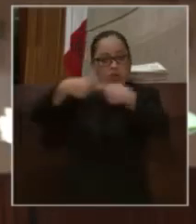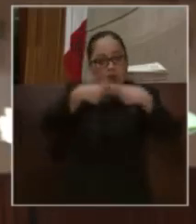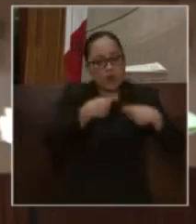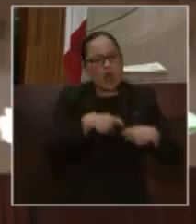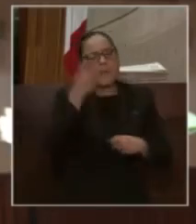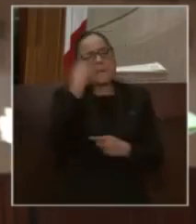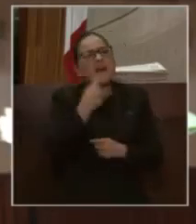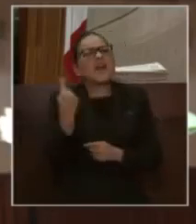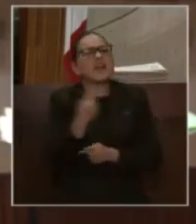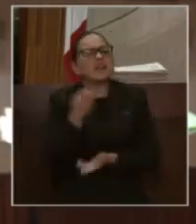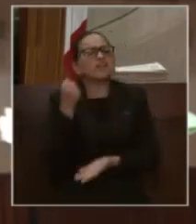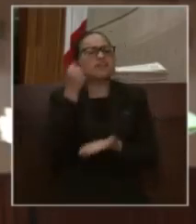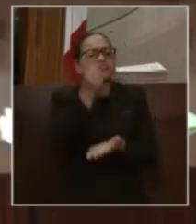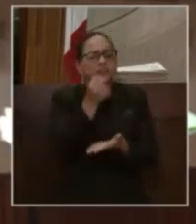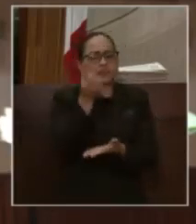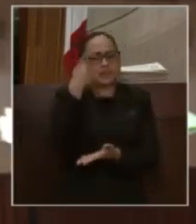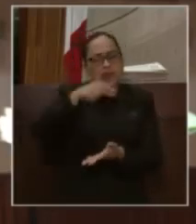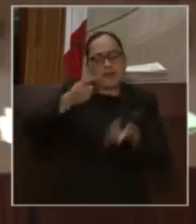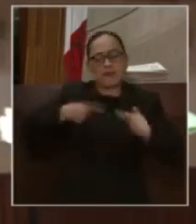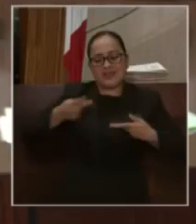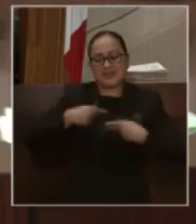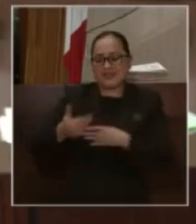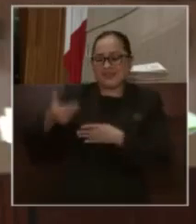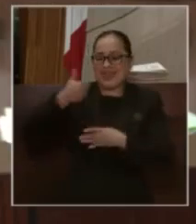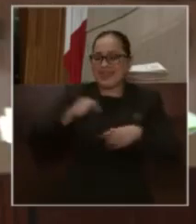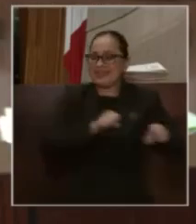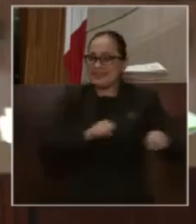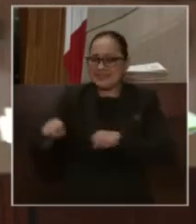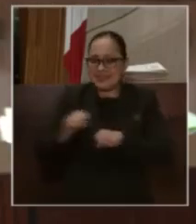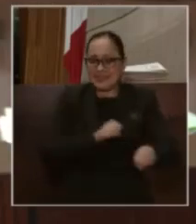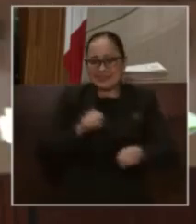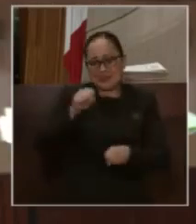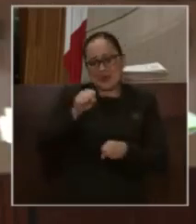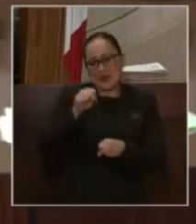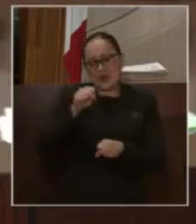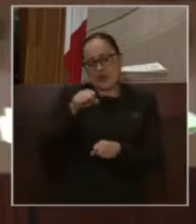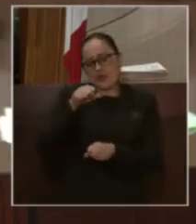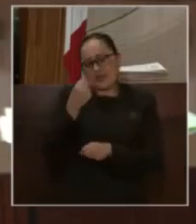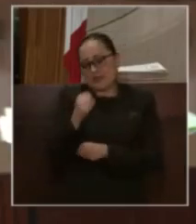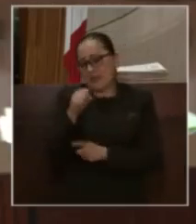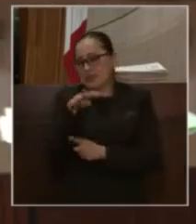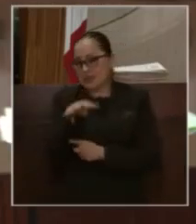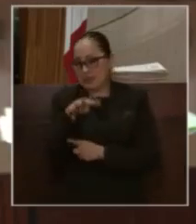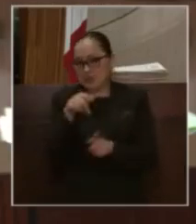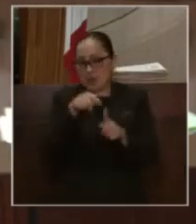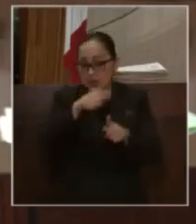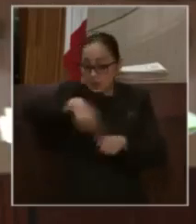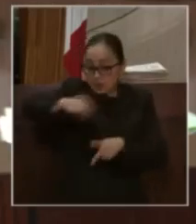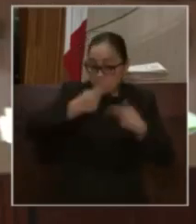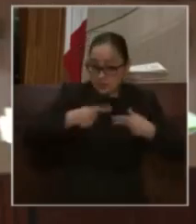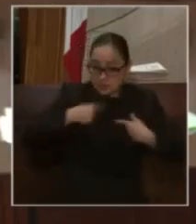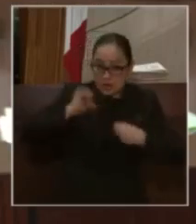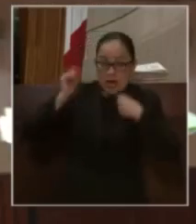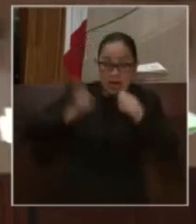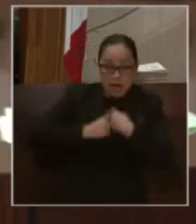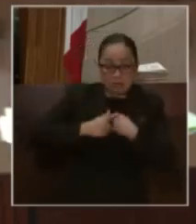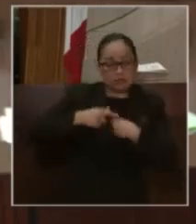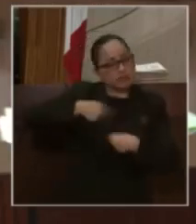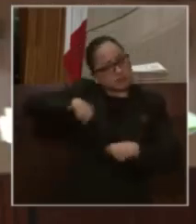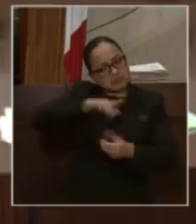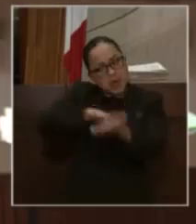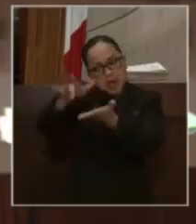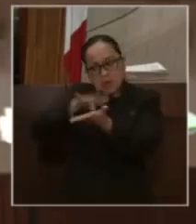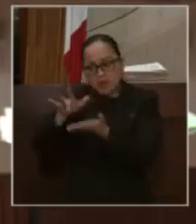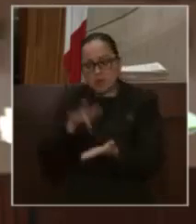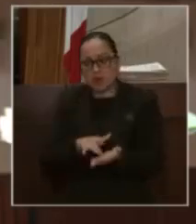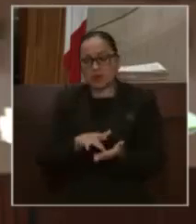los apoyos a los damnificados, o si, como lo sostuvo, si era